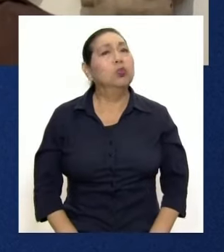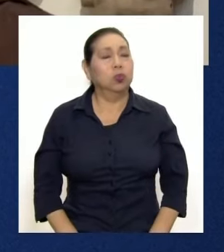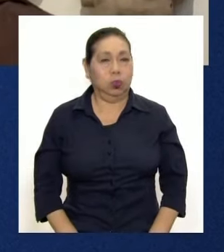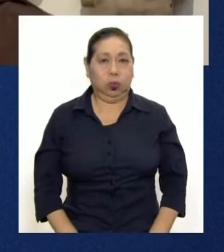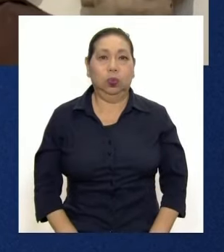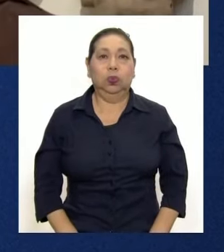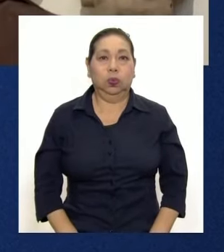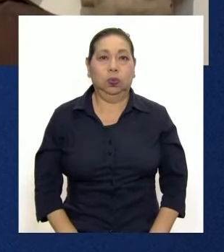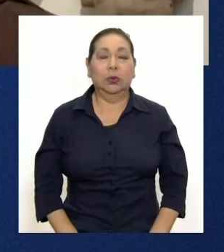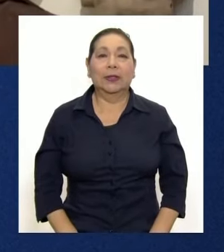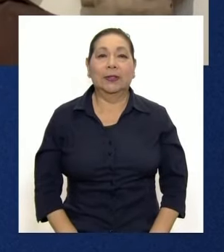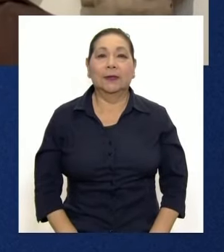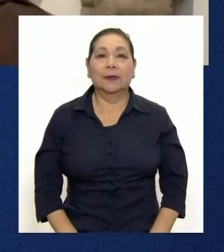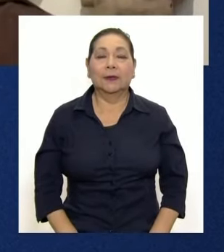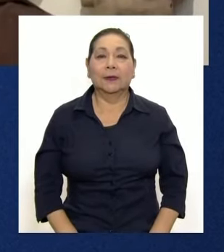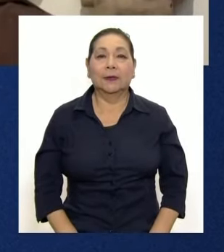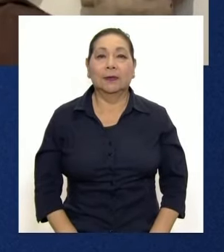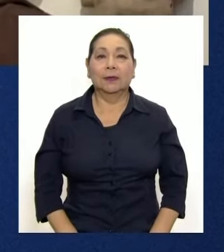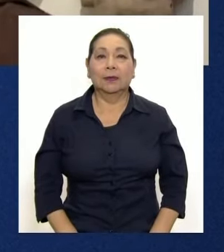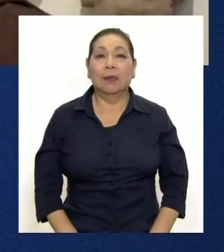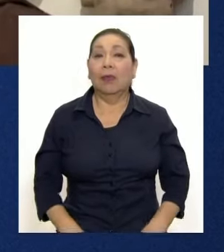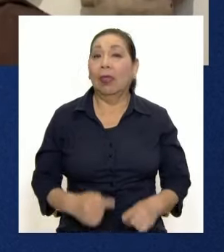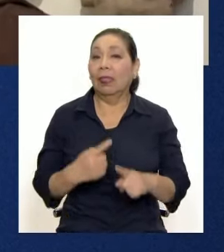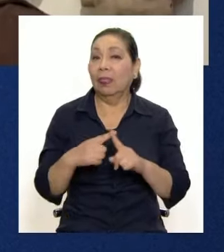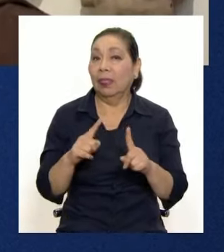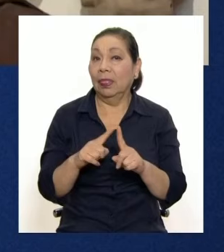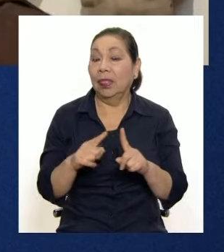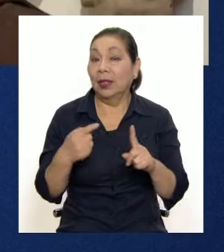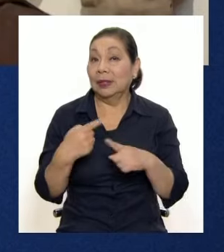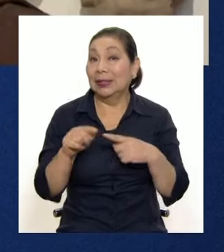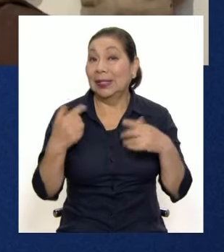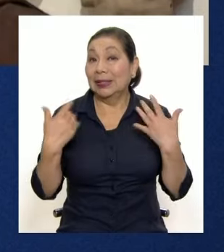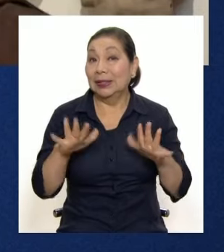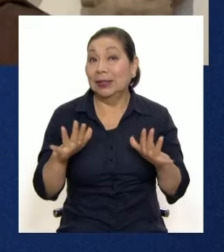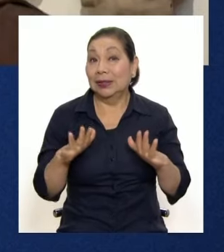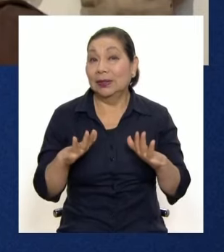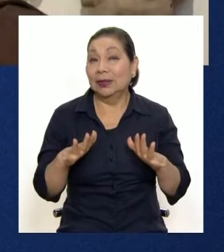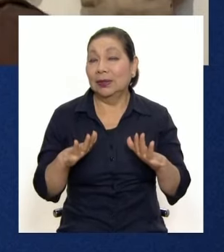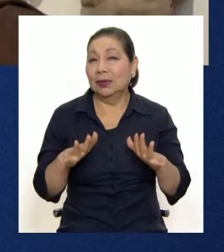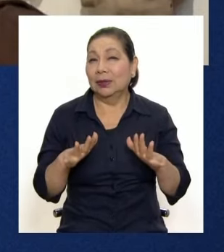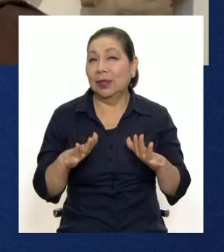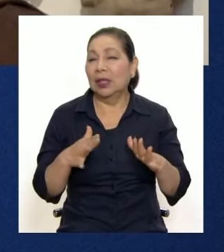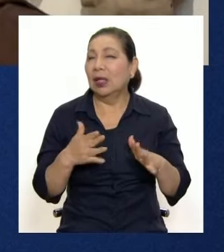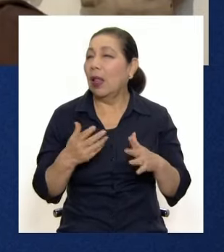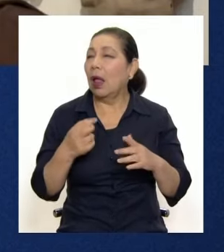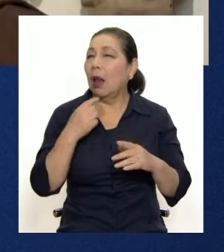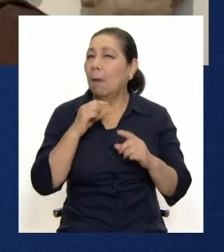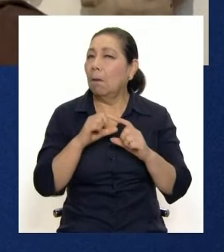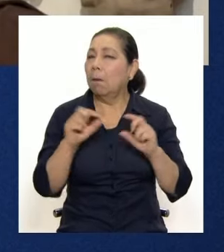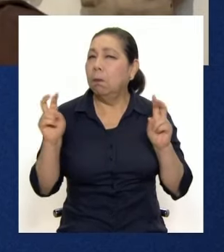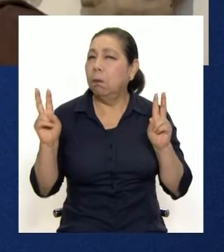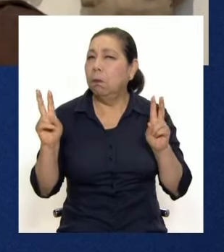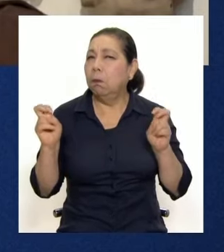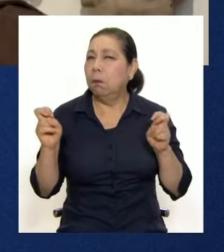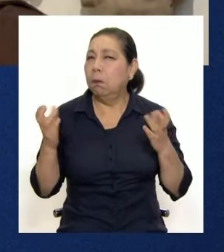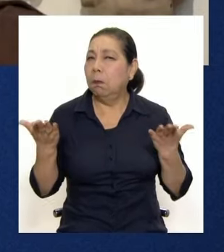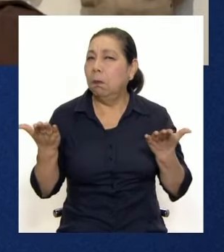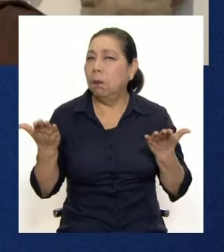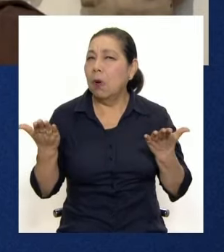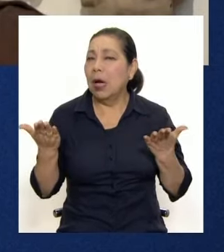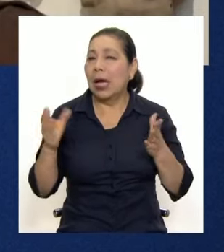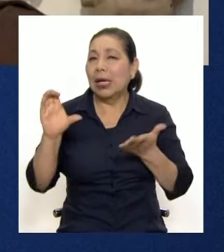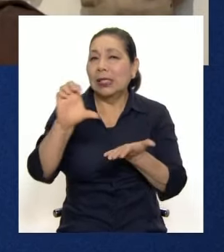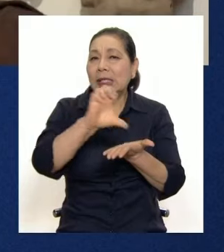el la el distrito le llaman el Urban el